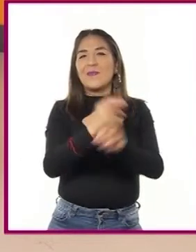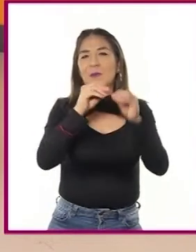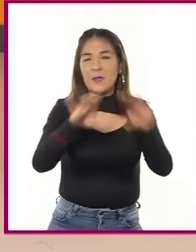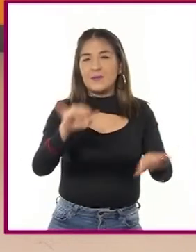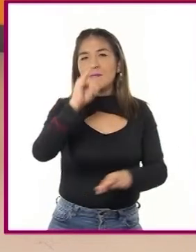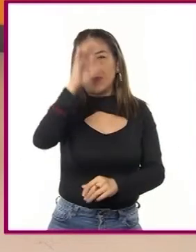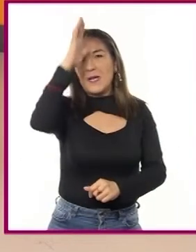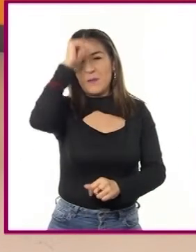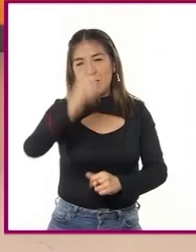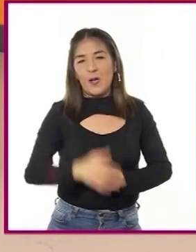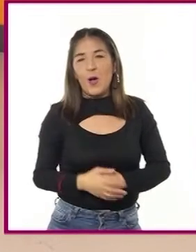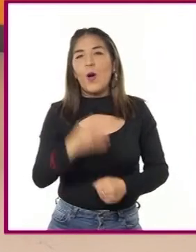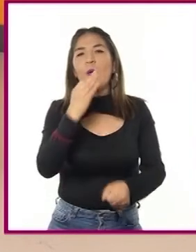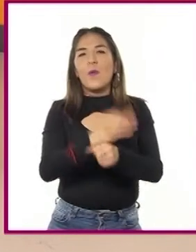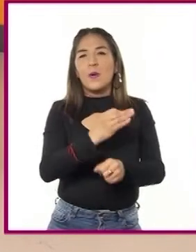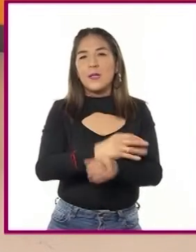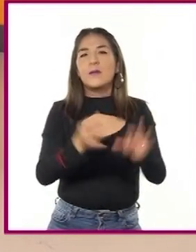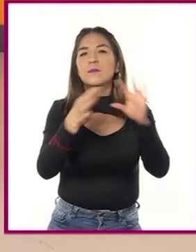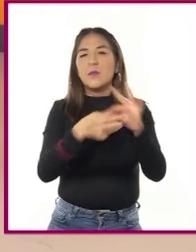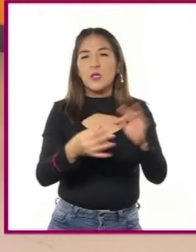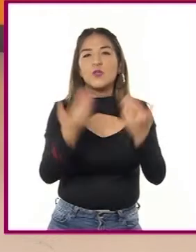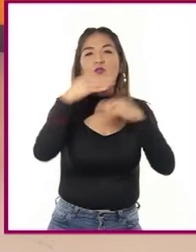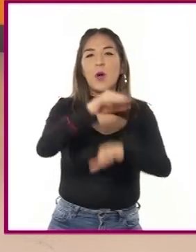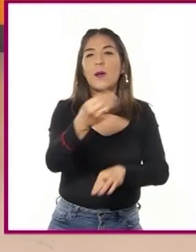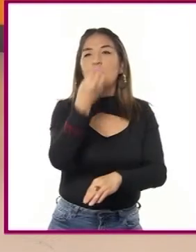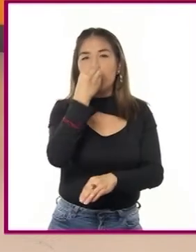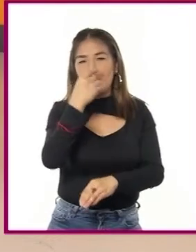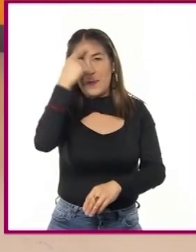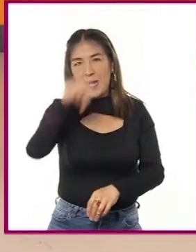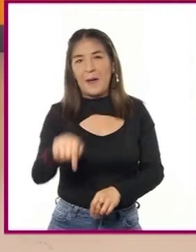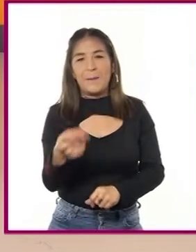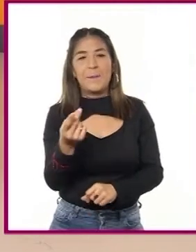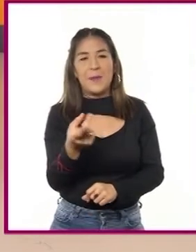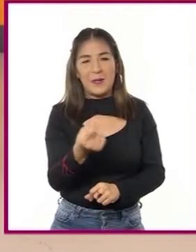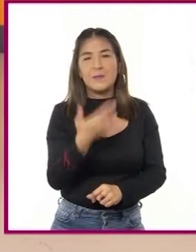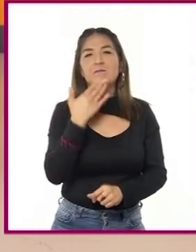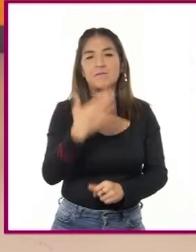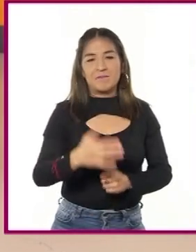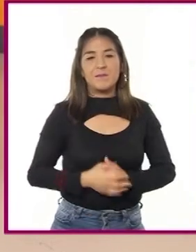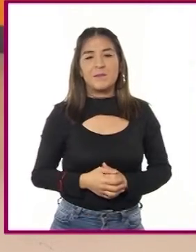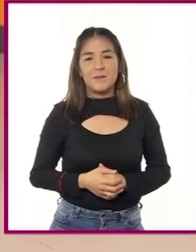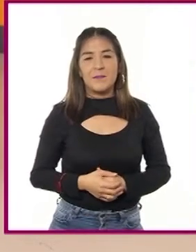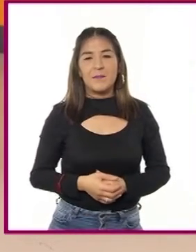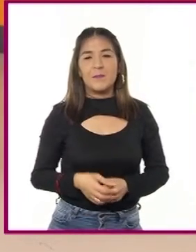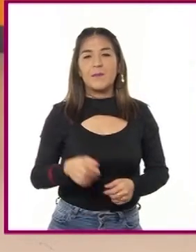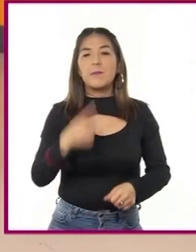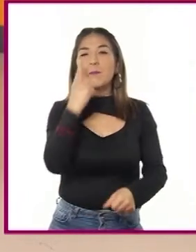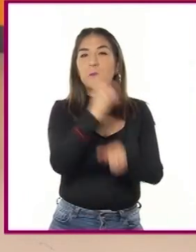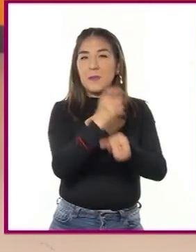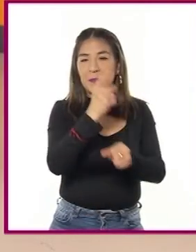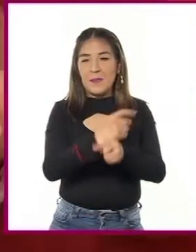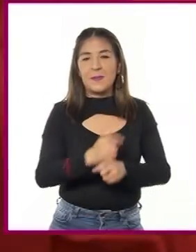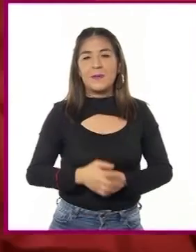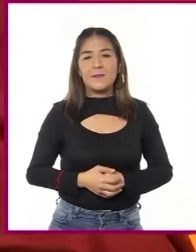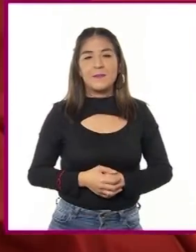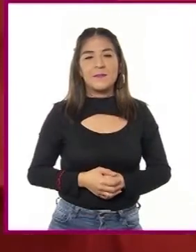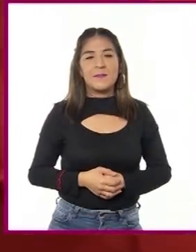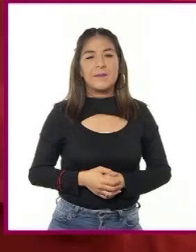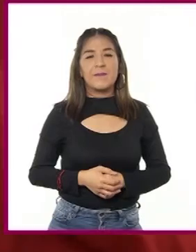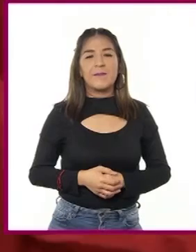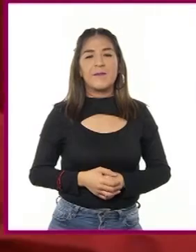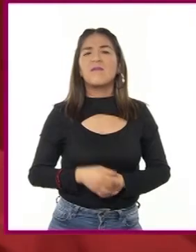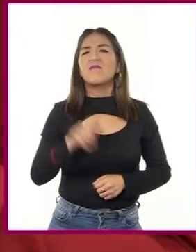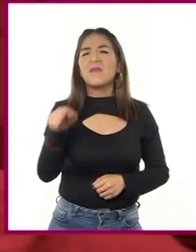acuerdo, hablemos sobre la alimentación de los perros. Bien. Pieza 1. ¿De qué